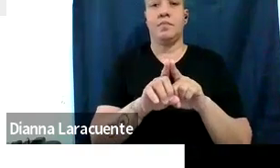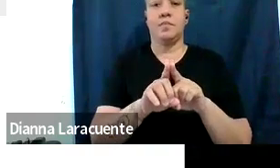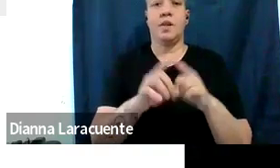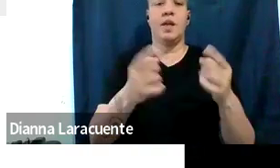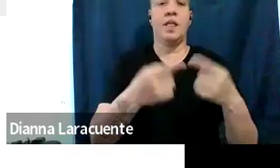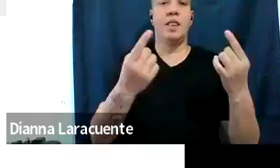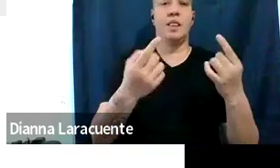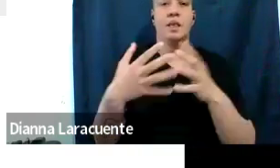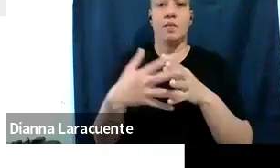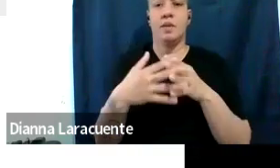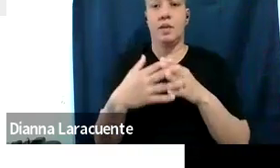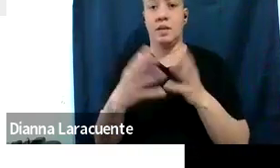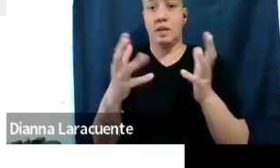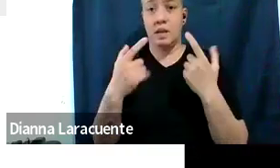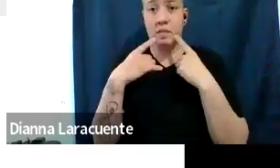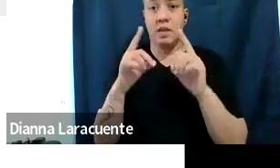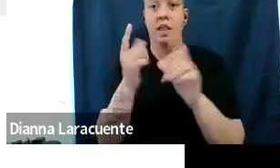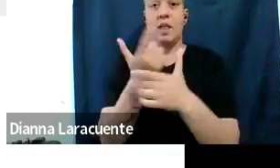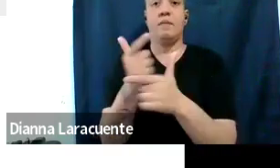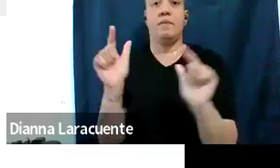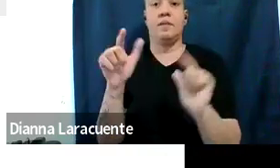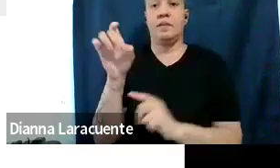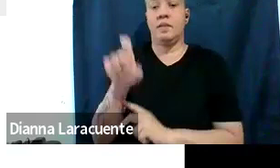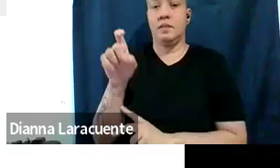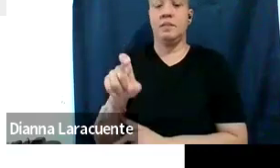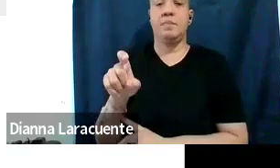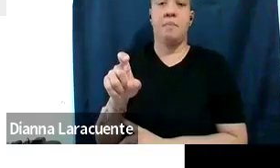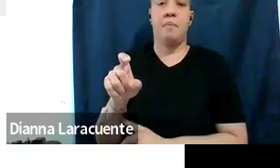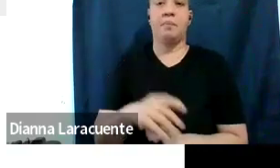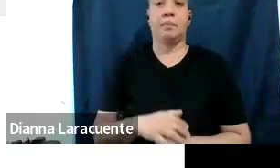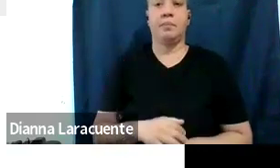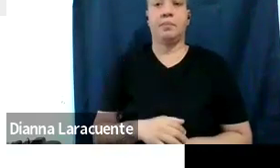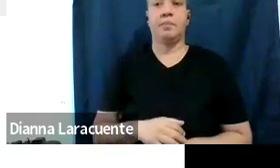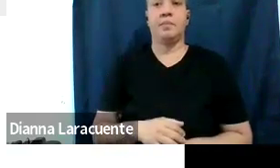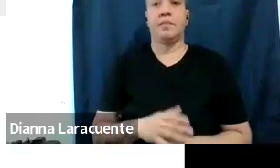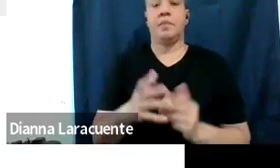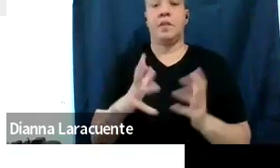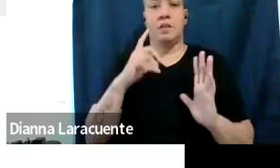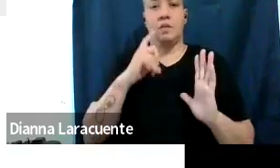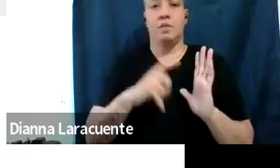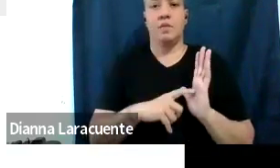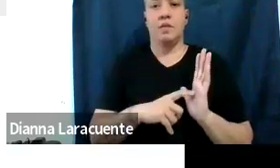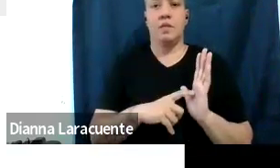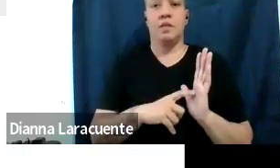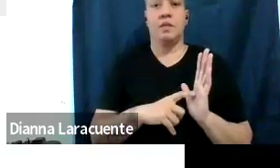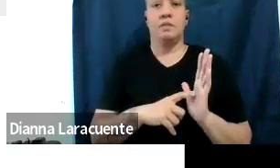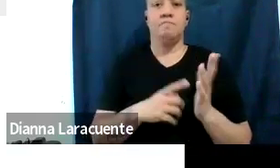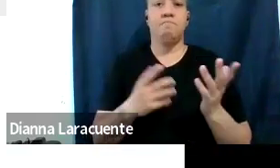antiamericano, y él quería conseguir las libertades que necesitaba, y ya se daba cuenta que estaba herido de